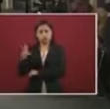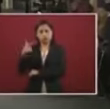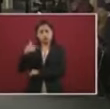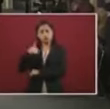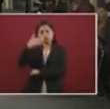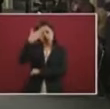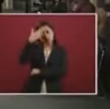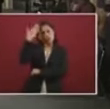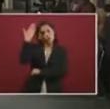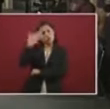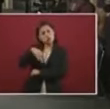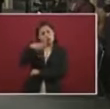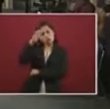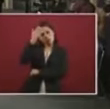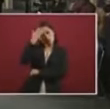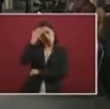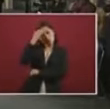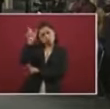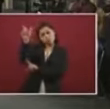hombre íntegro.